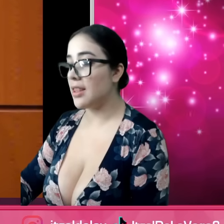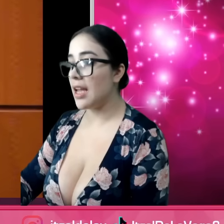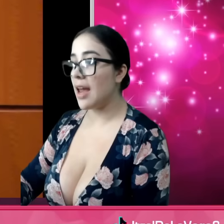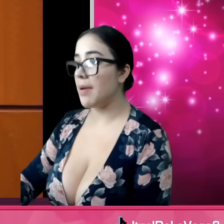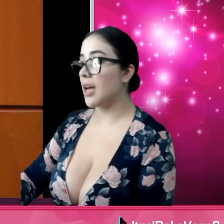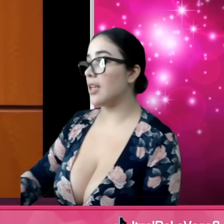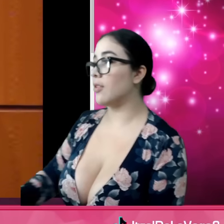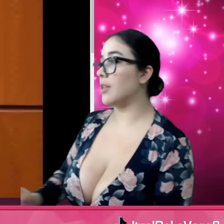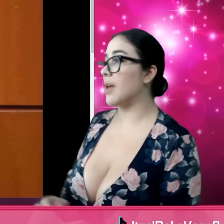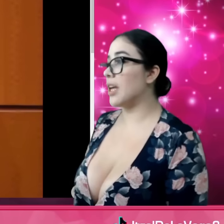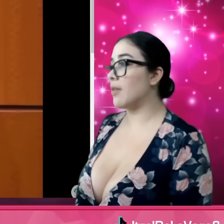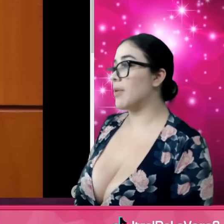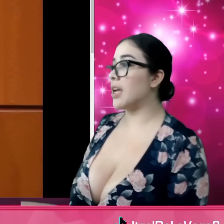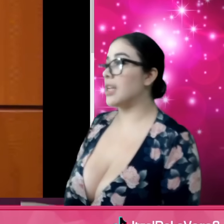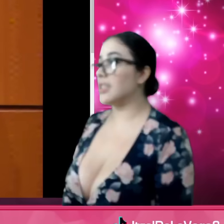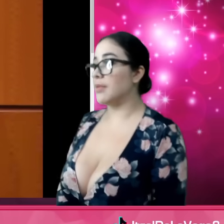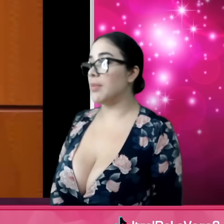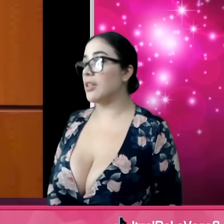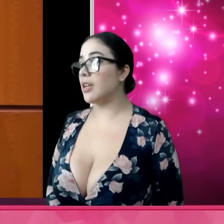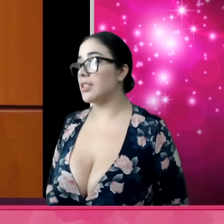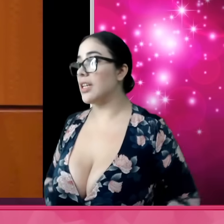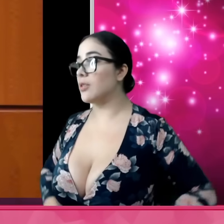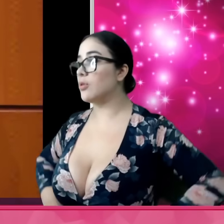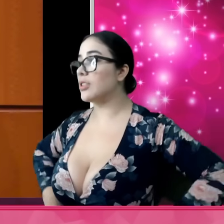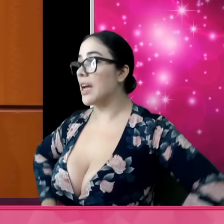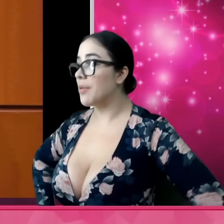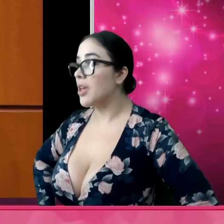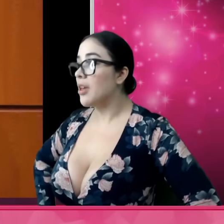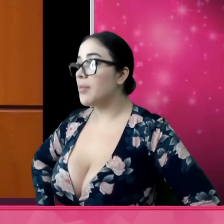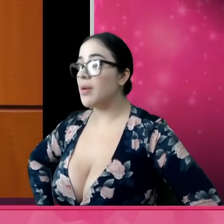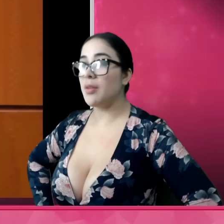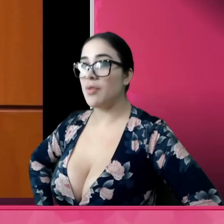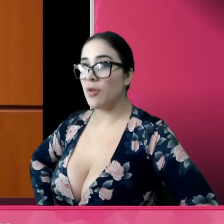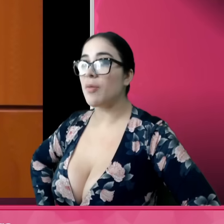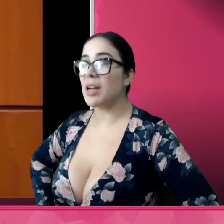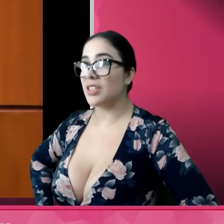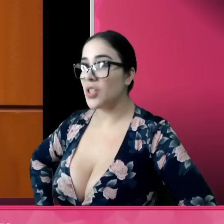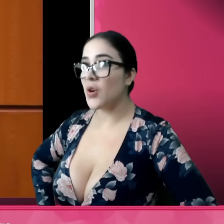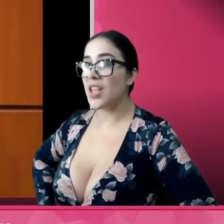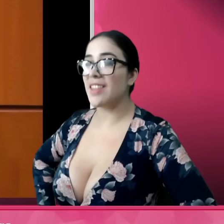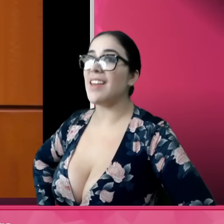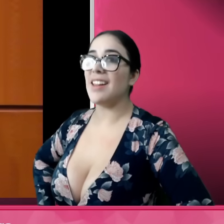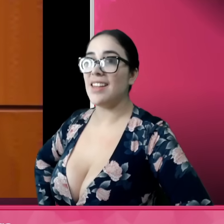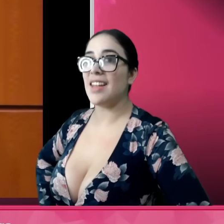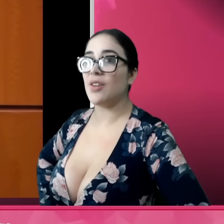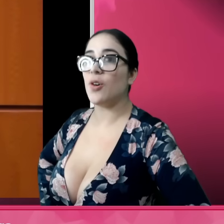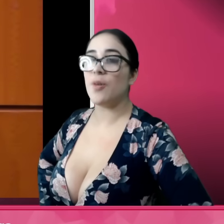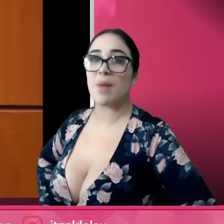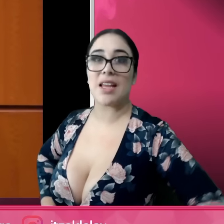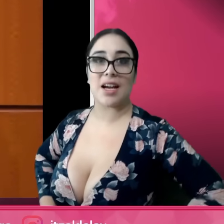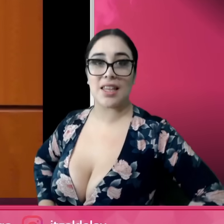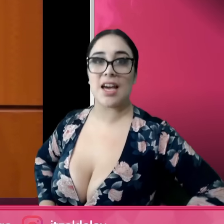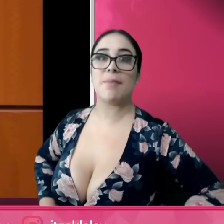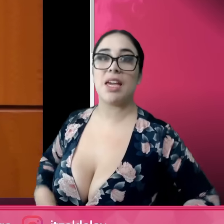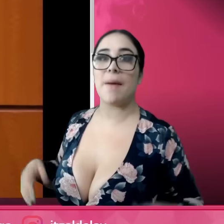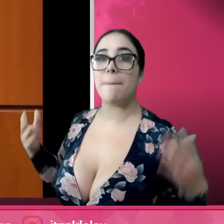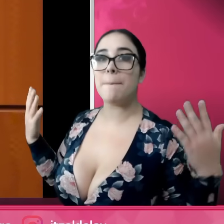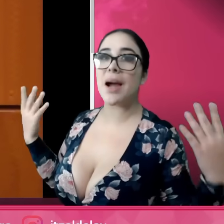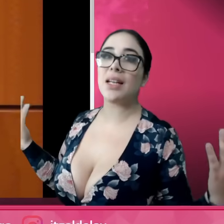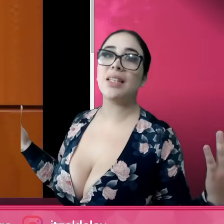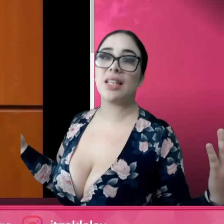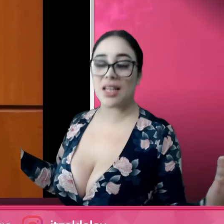Ixel de La Vega, de Noti Vega. De igual manera les invito que si les gusta mi video, mi información del día de hoy, vayan a